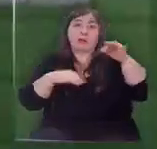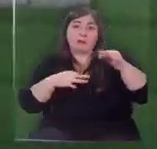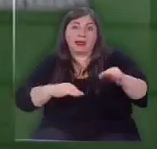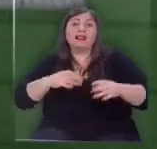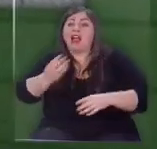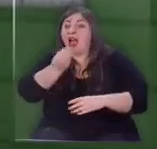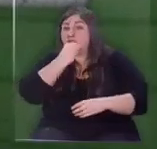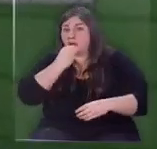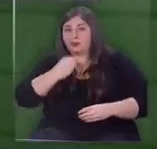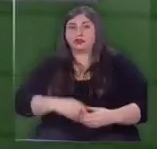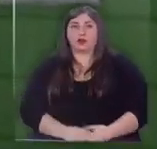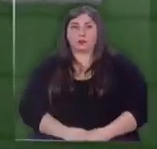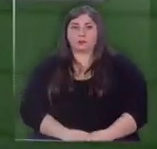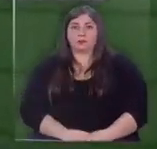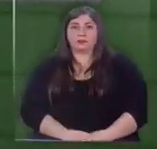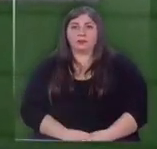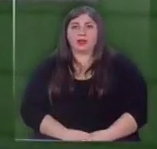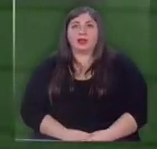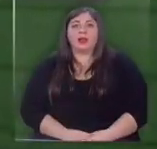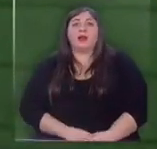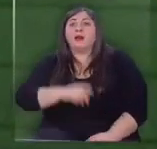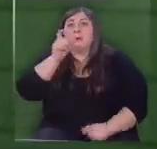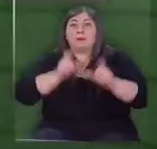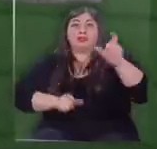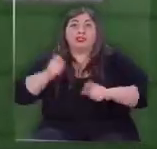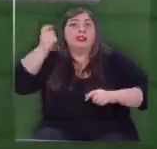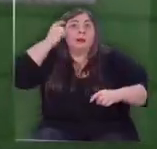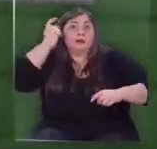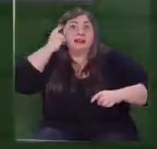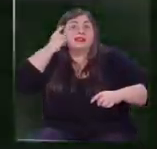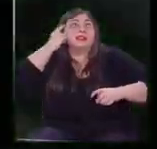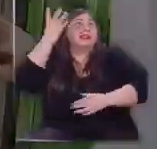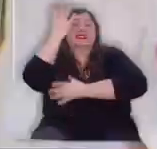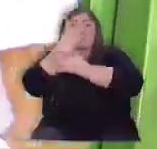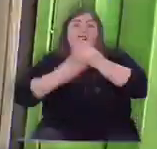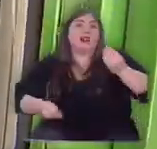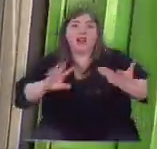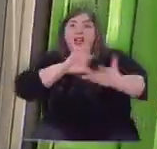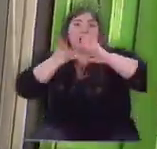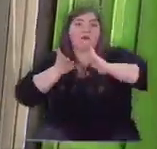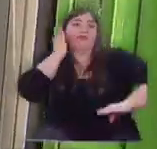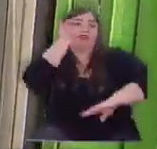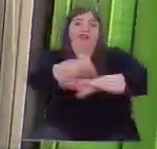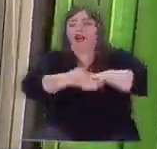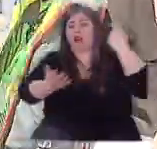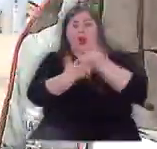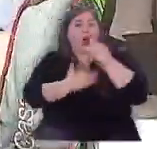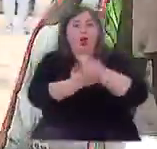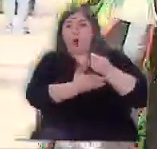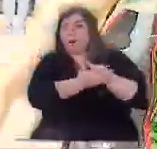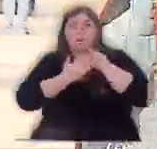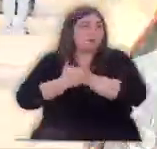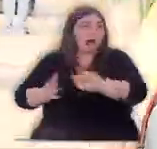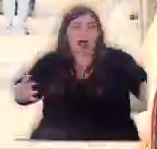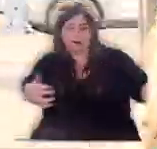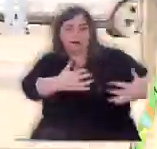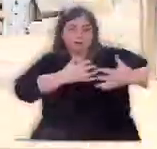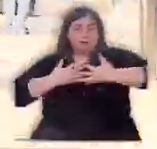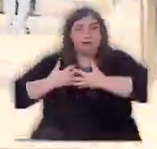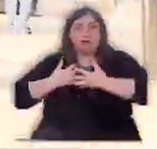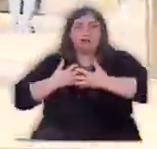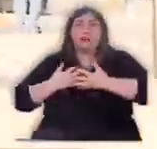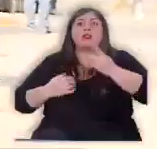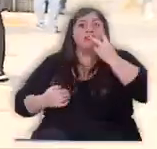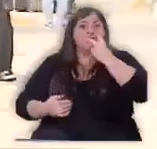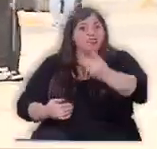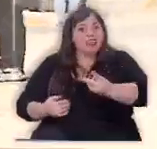Hay gente que piensa que se va a acabar el mundo y y compra todo lo que compra de más en realidad. Ver que